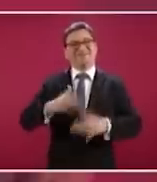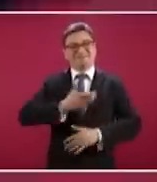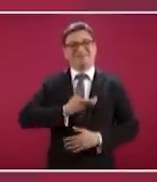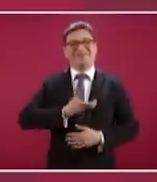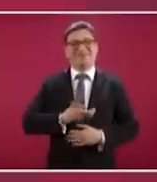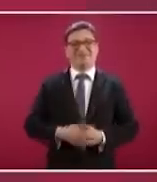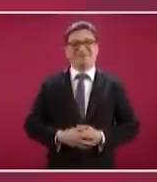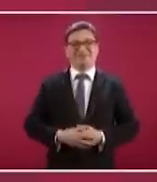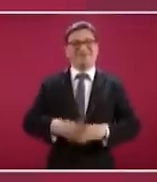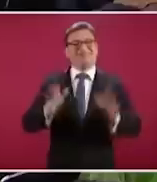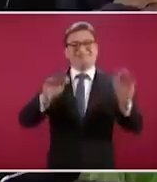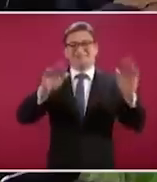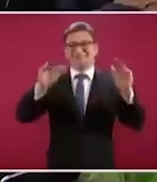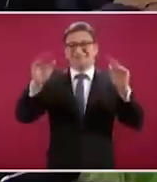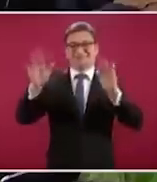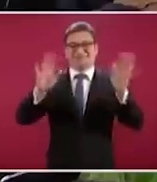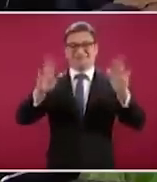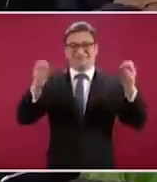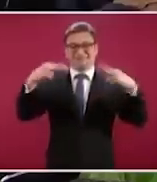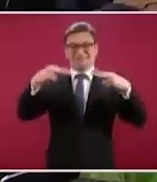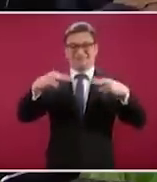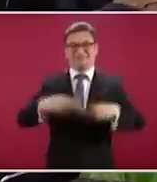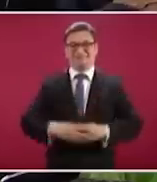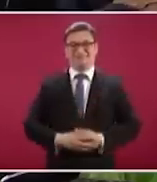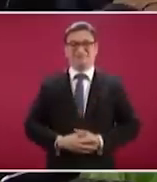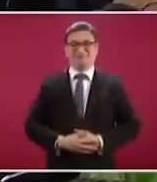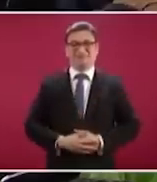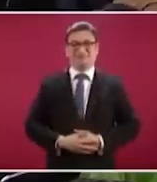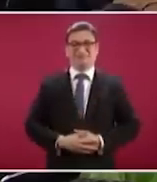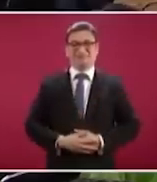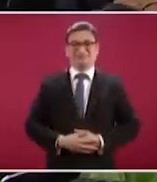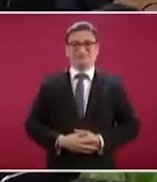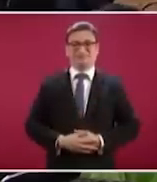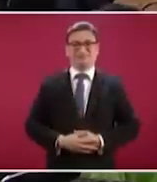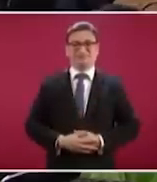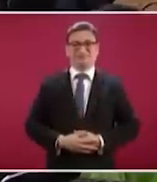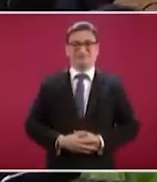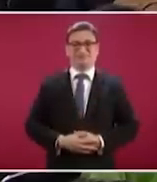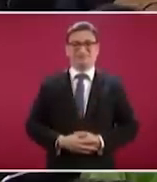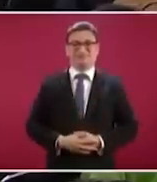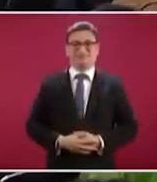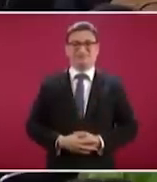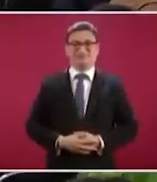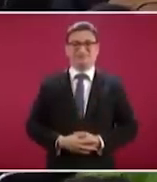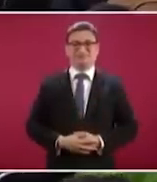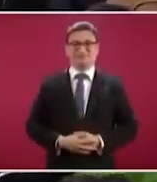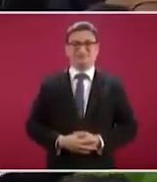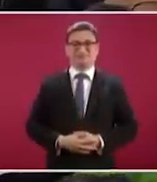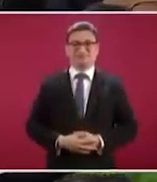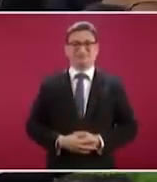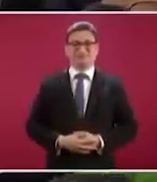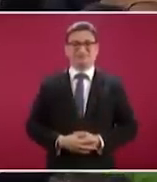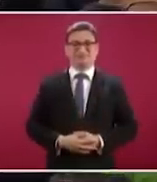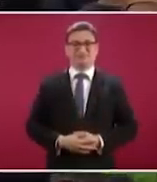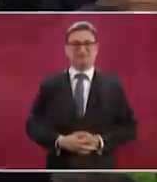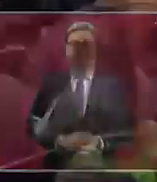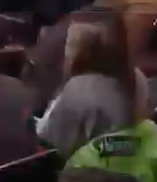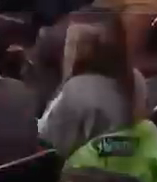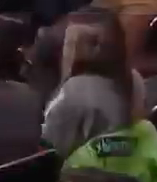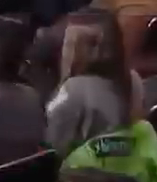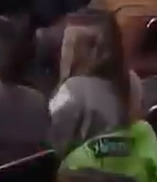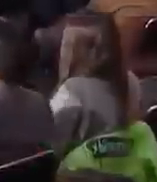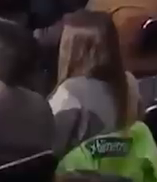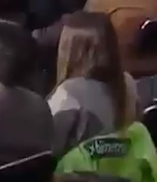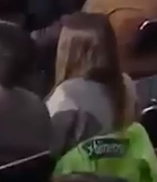al Zócalo. Nos vemos el lunes.